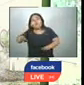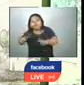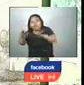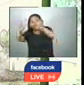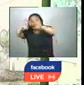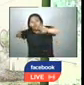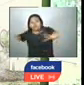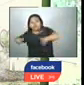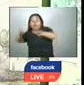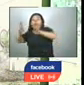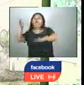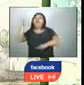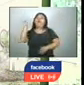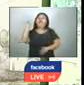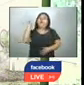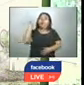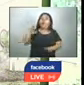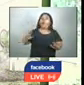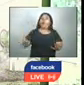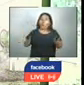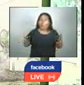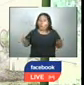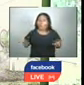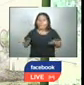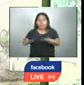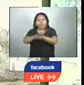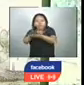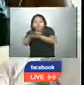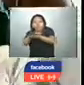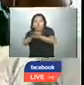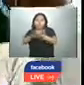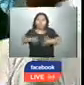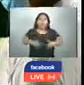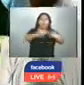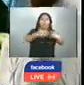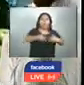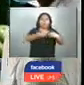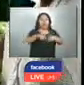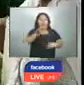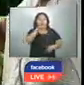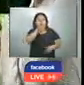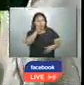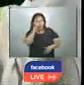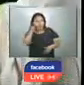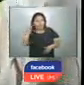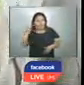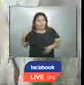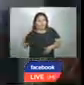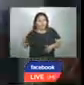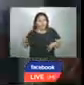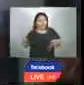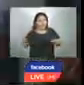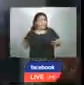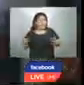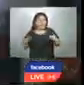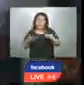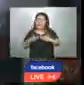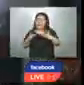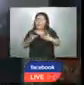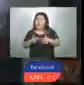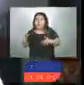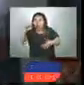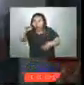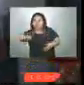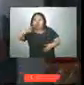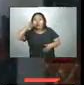dieron cuenta cómo es cosechado, cómo es lavado, cómo es procesado. Y este producto que ustedes vieron hoy aquí es el mismo que va a llegar